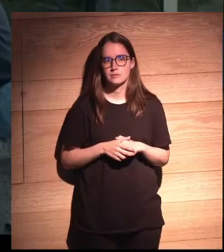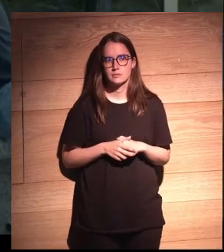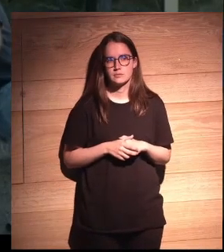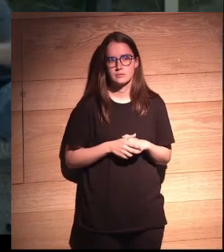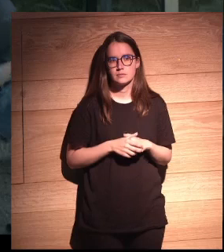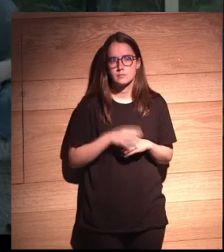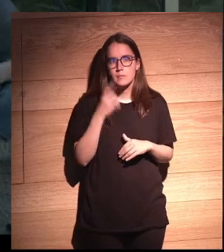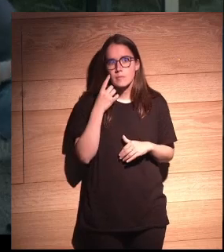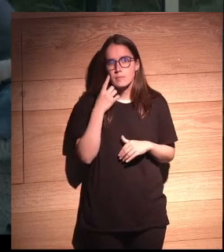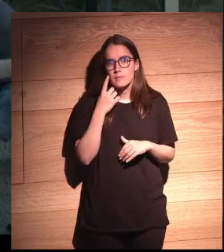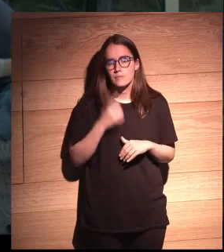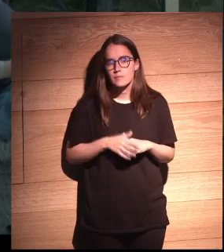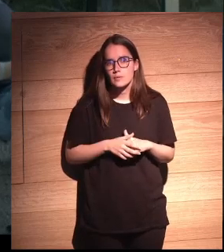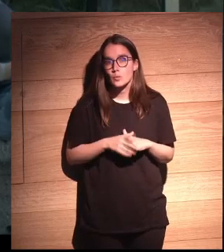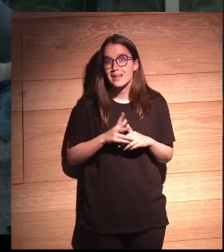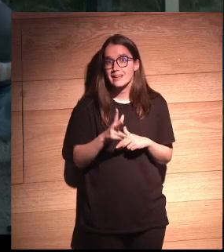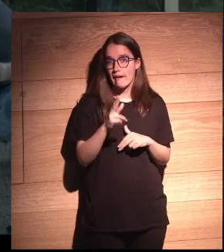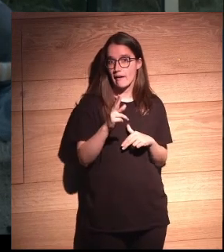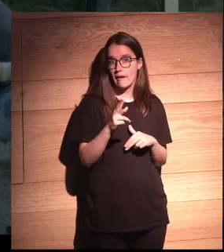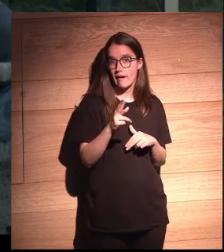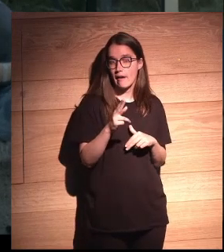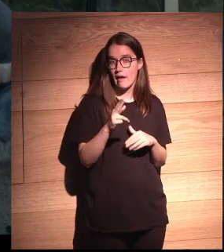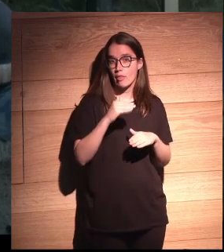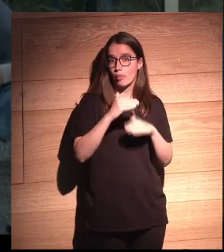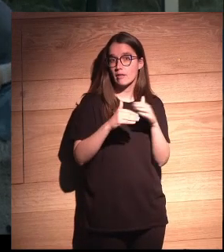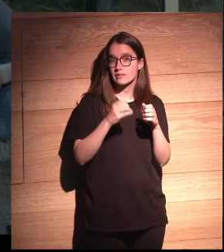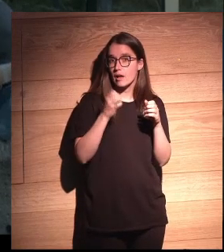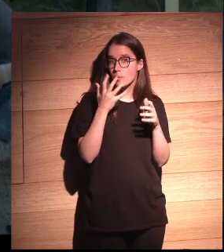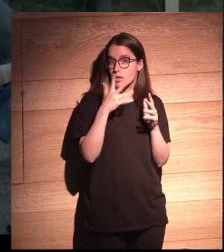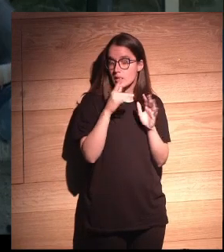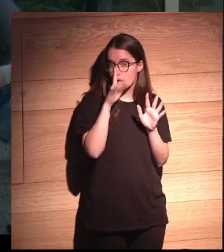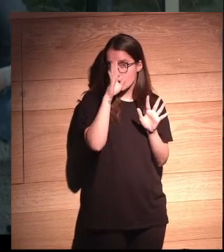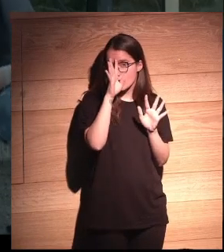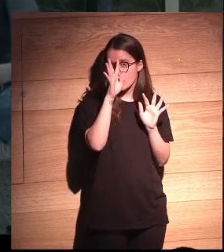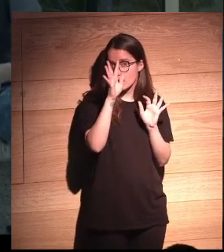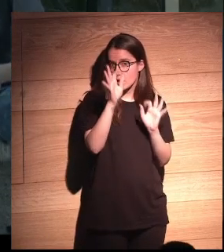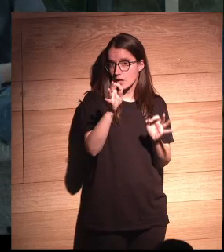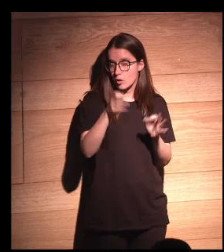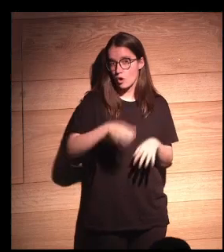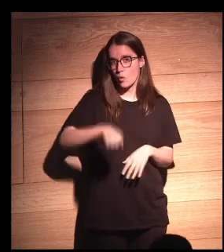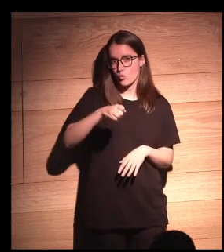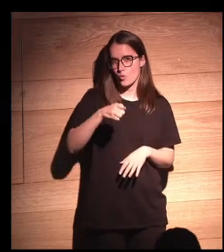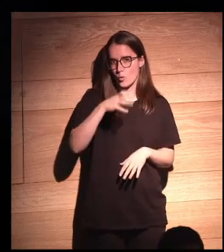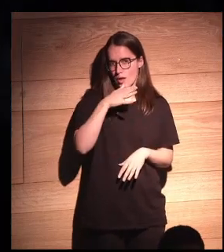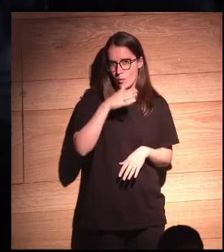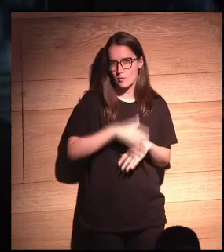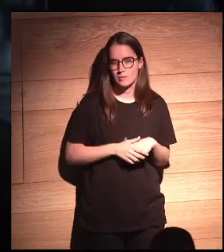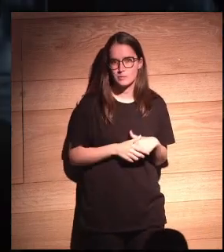Una manera de una tijera, cinta americana y, por supuesto, el cubo de agua.